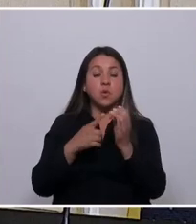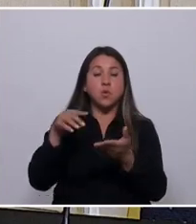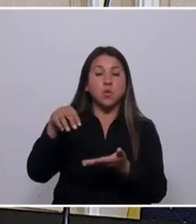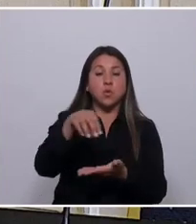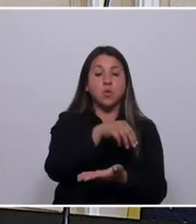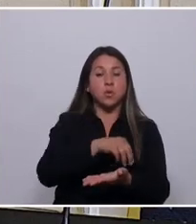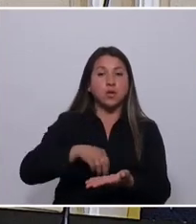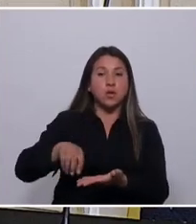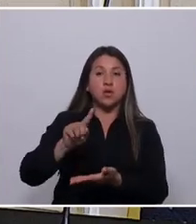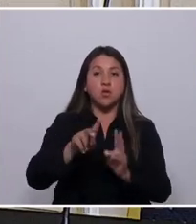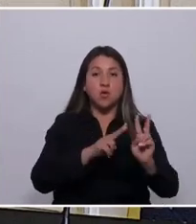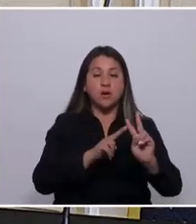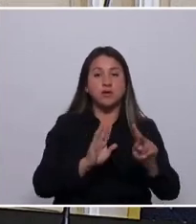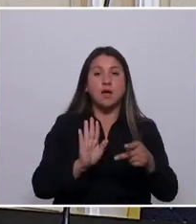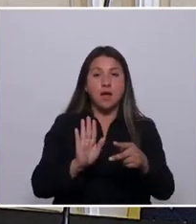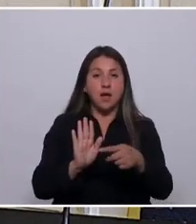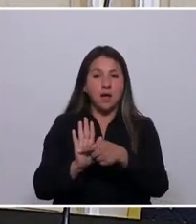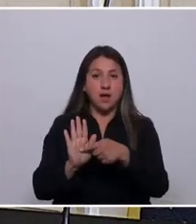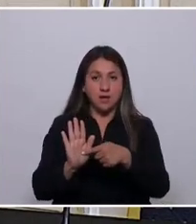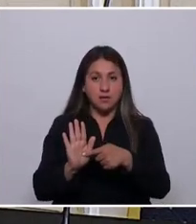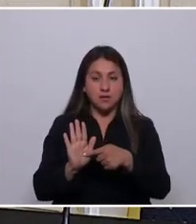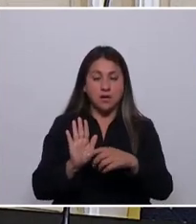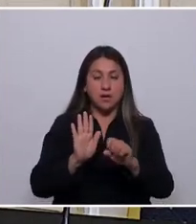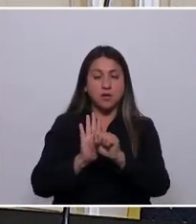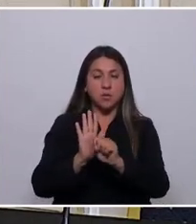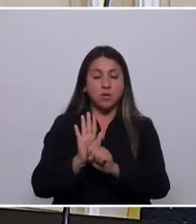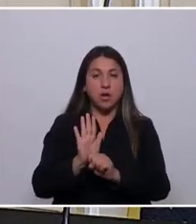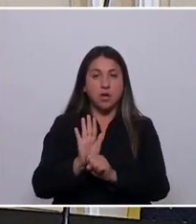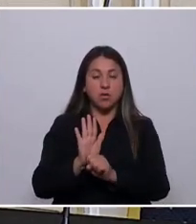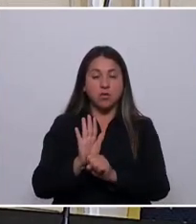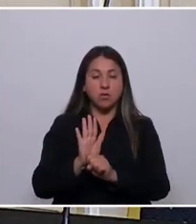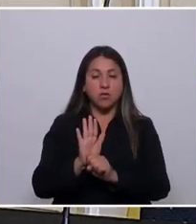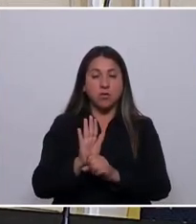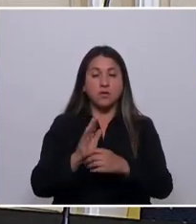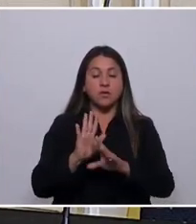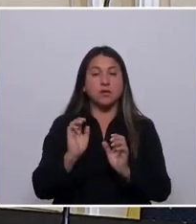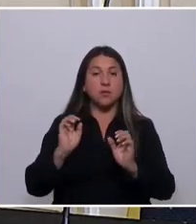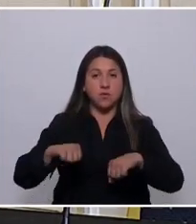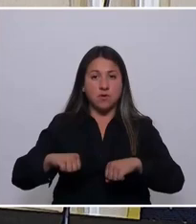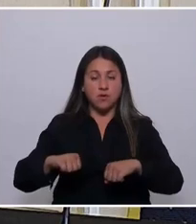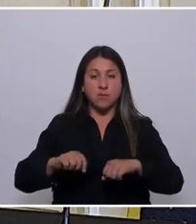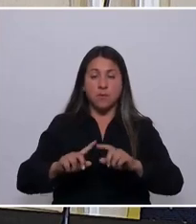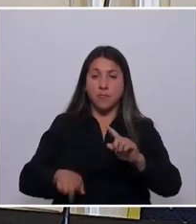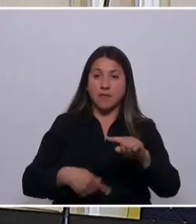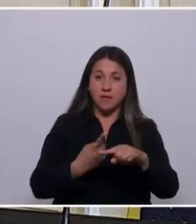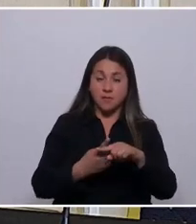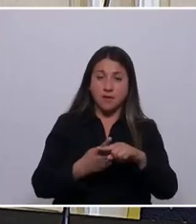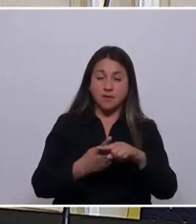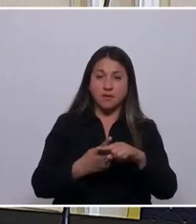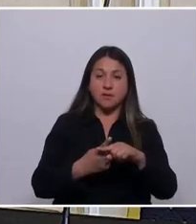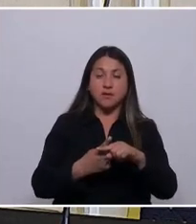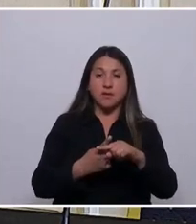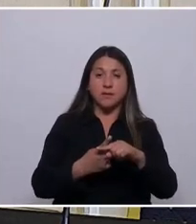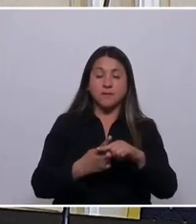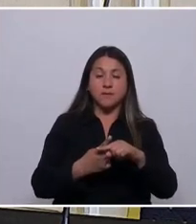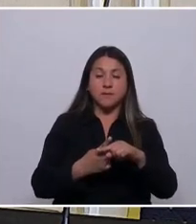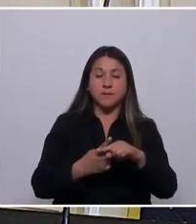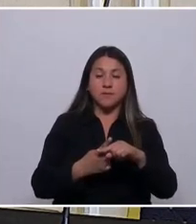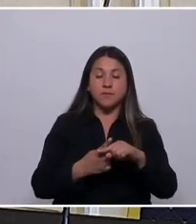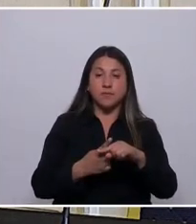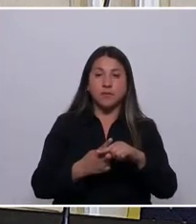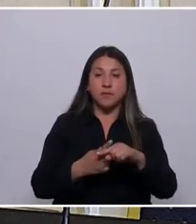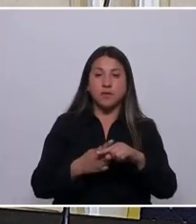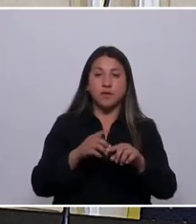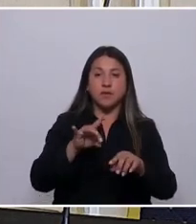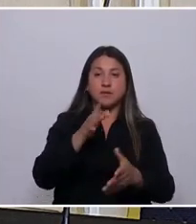que no hace la letra H del articulado que está aprobado, y además, por otra parte, establecemos que